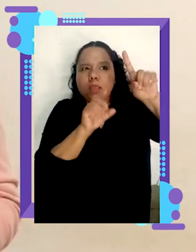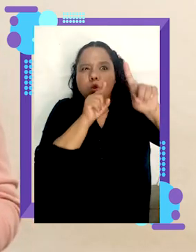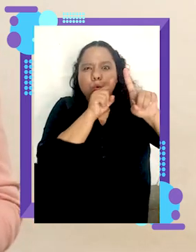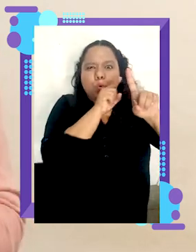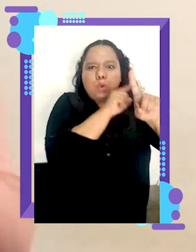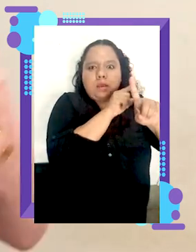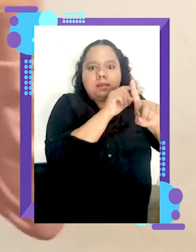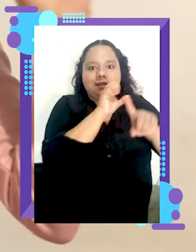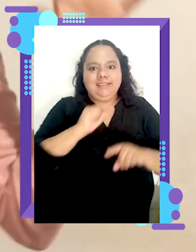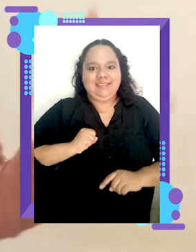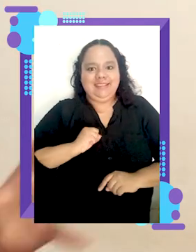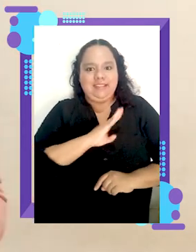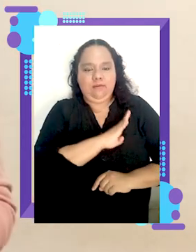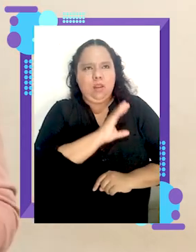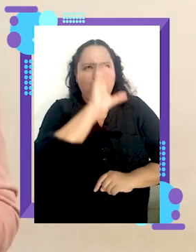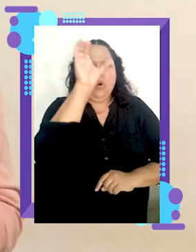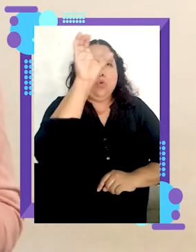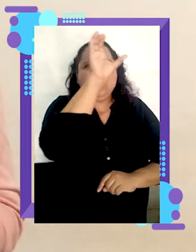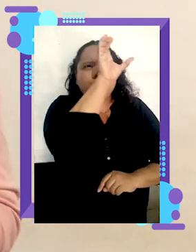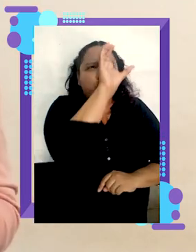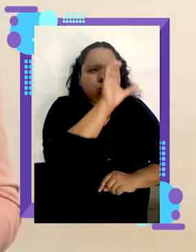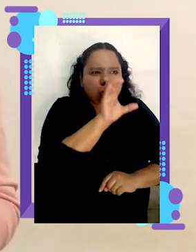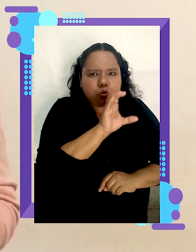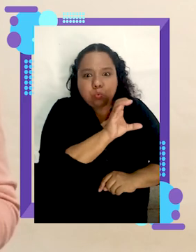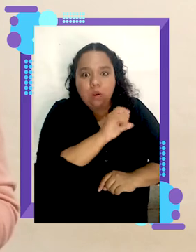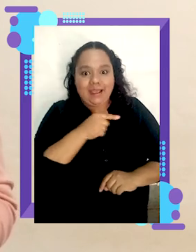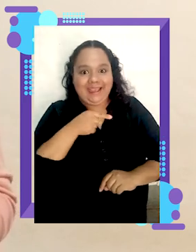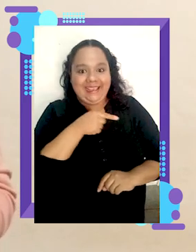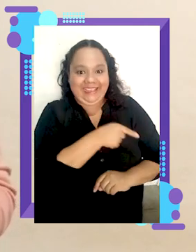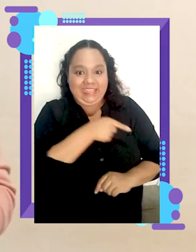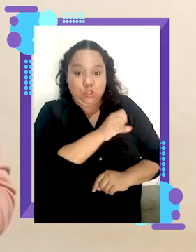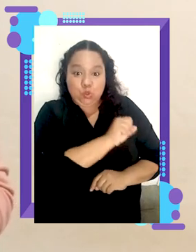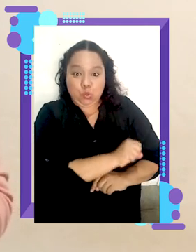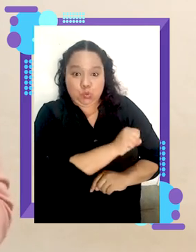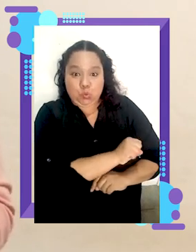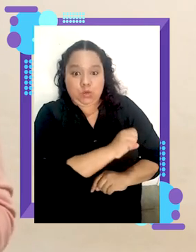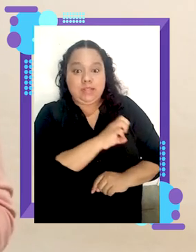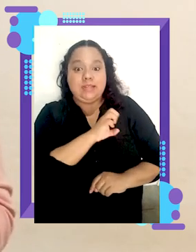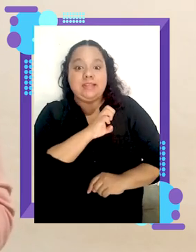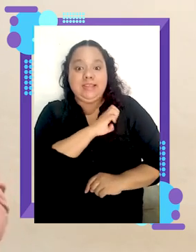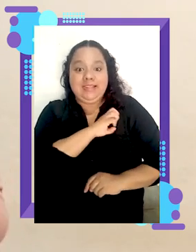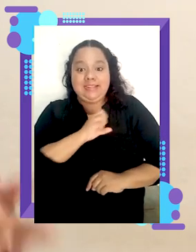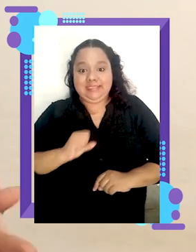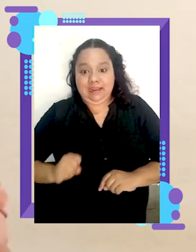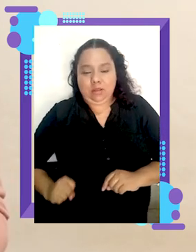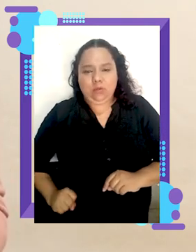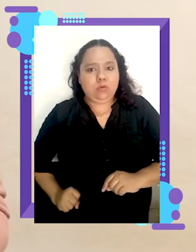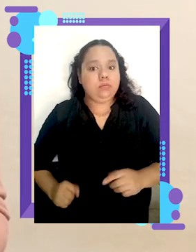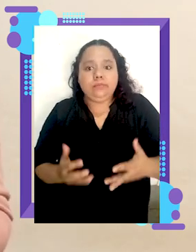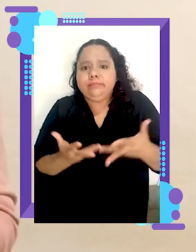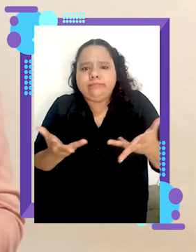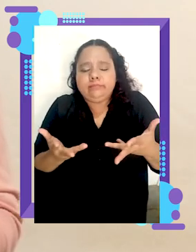Santa Bárbara. Toda su área geográfica se extiende, llegando hasta el sur de El Salvador. ¿Saben qué